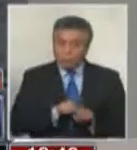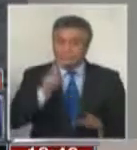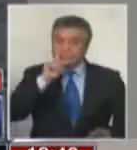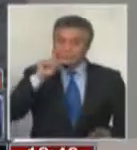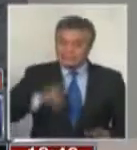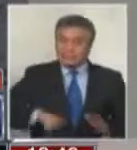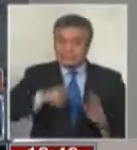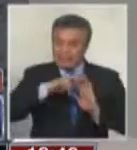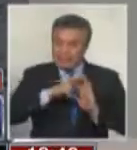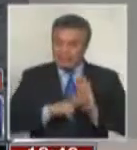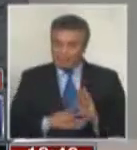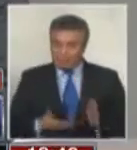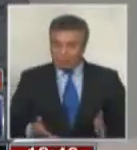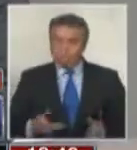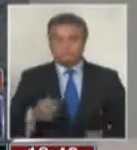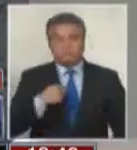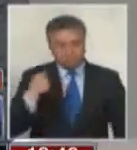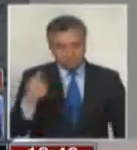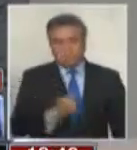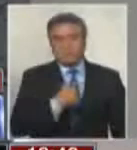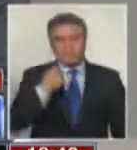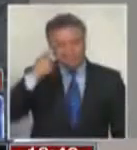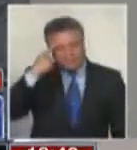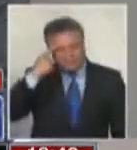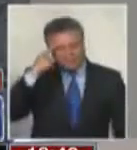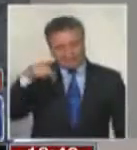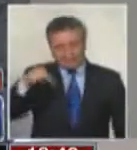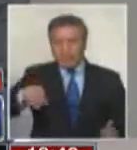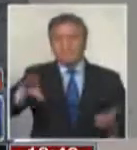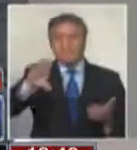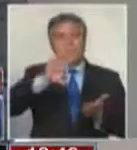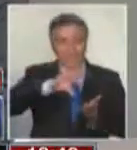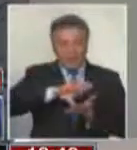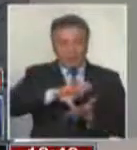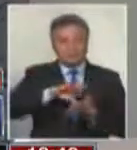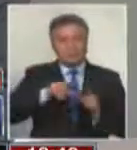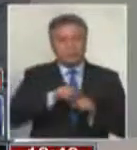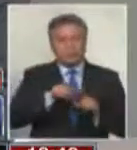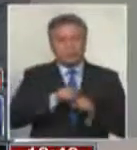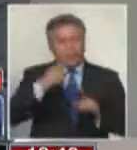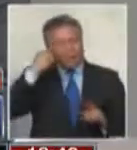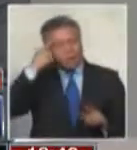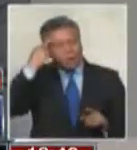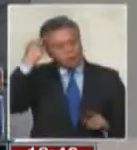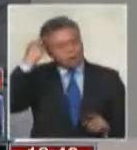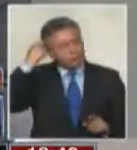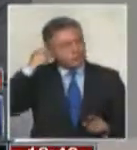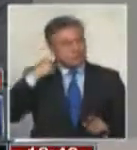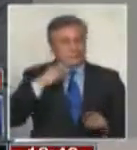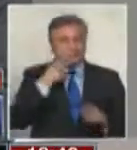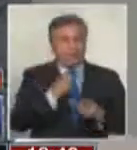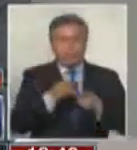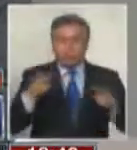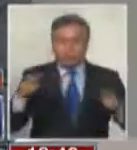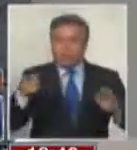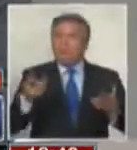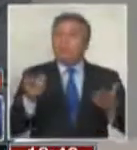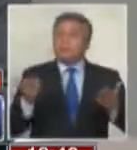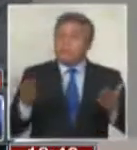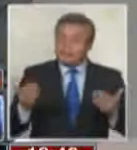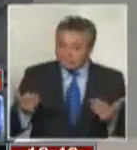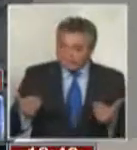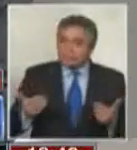entonces nos parece que hay en el país una baja conciencia pública de la necesidad de